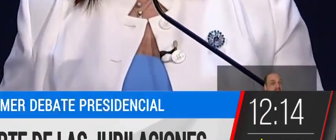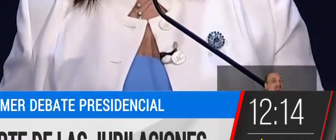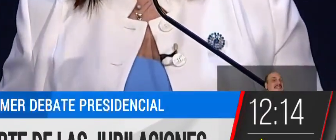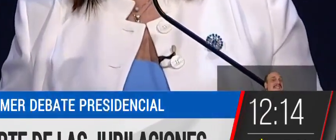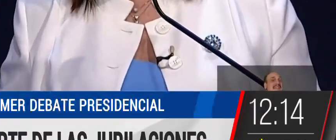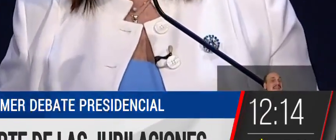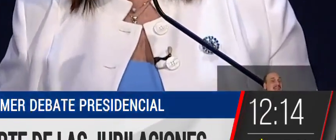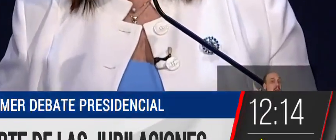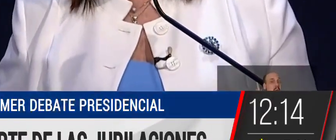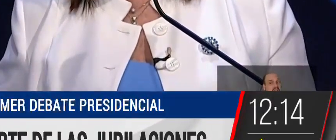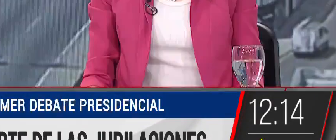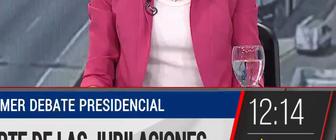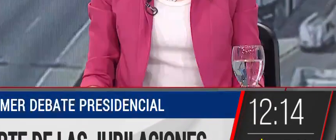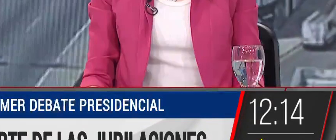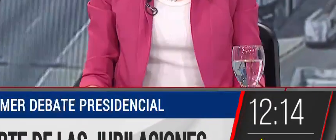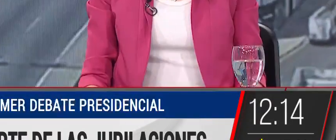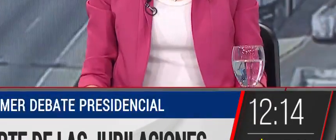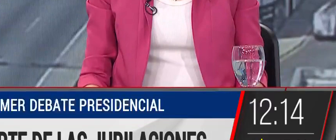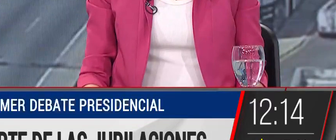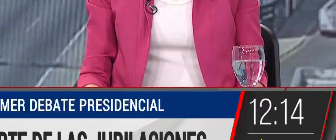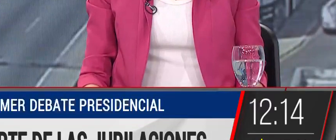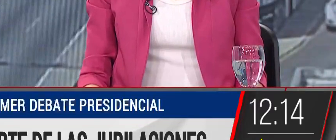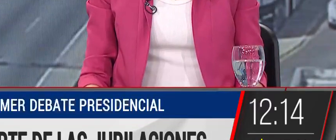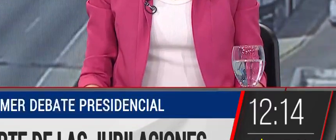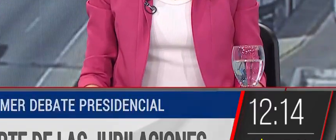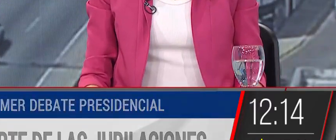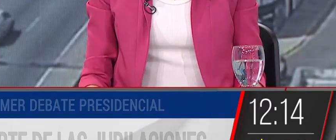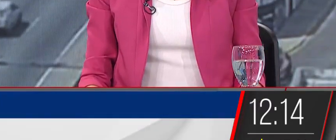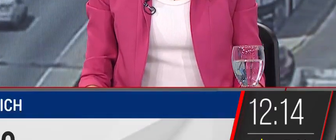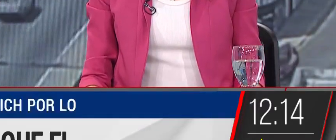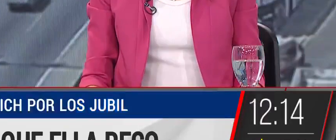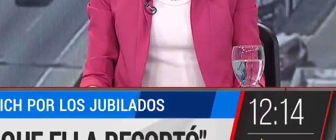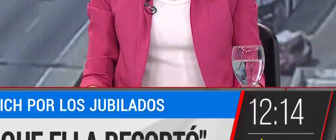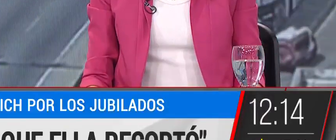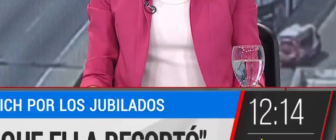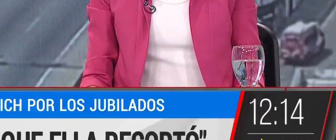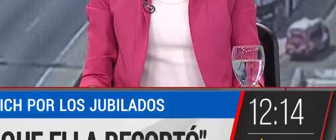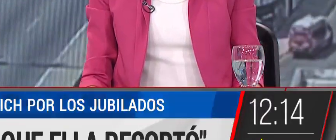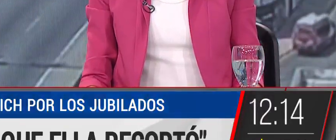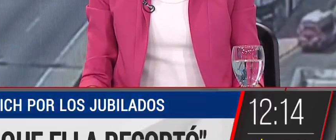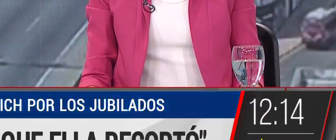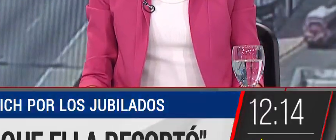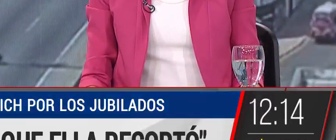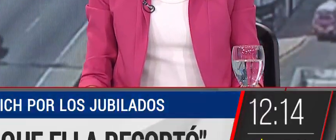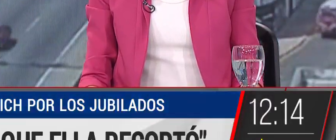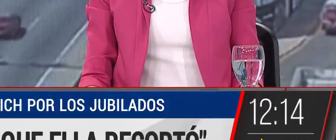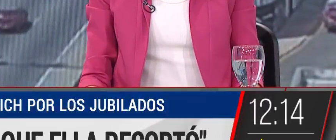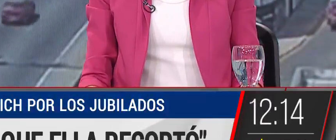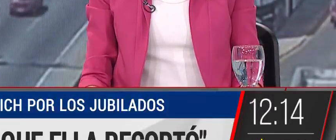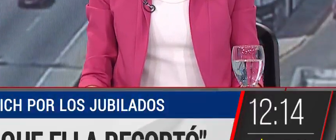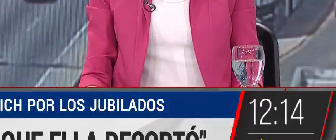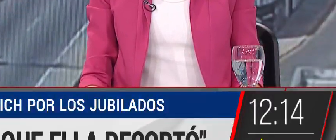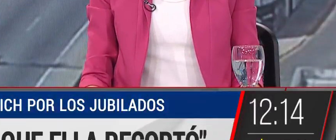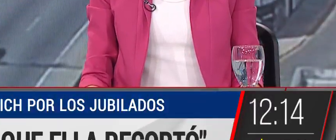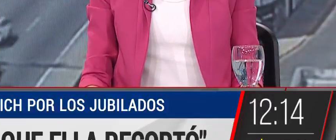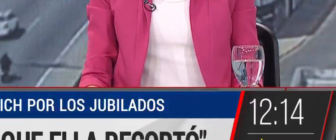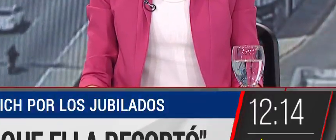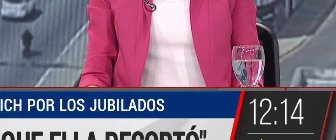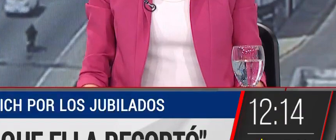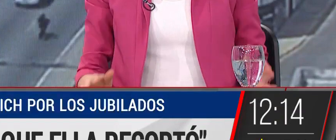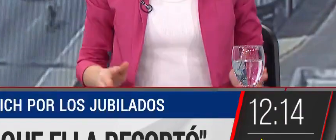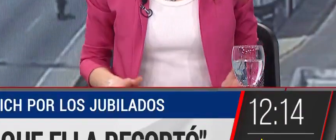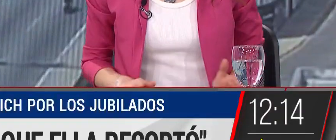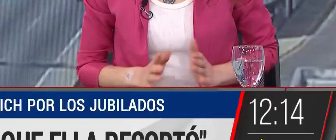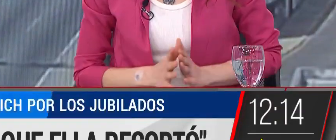por que ella descontó y no es todo porque allí veíamos a Patricia bulrich tuvo su momento de choque con Javier